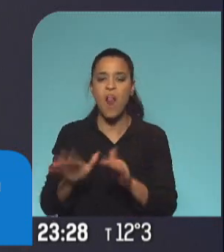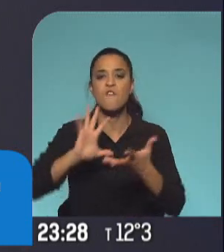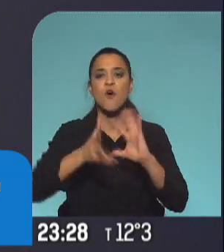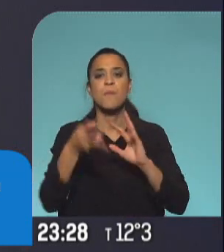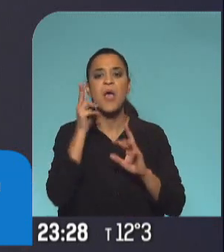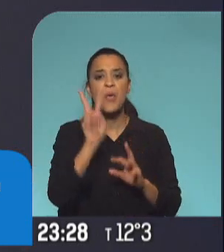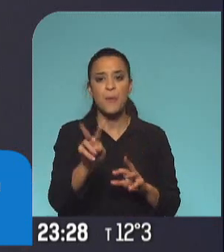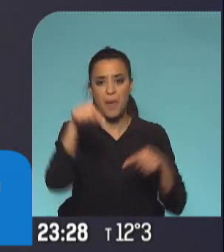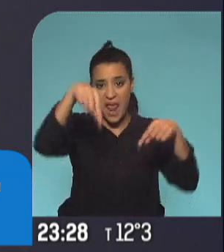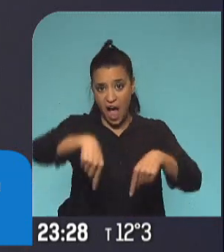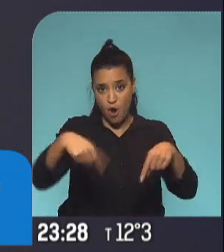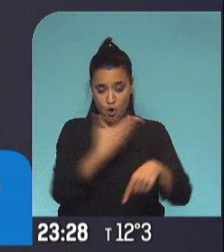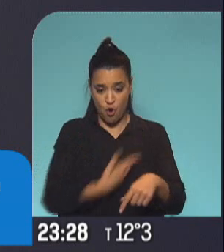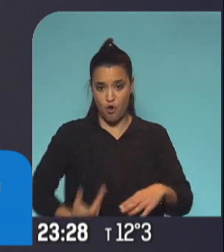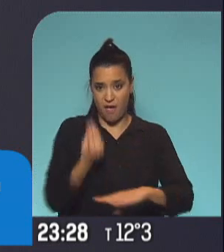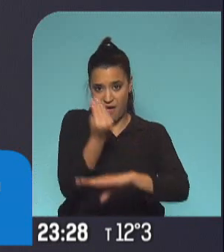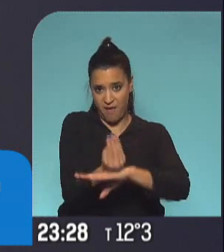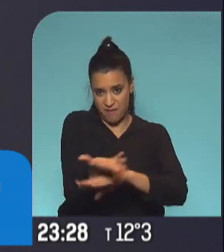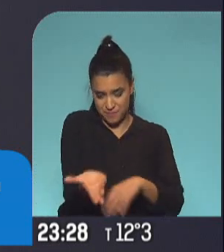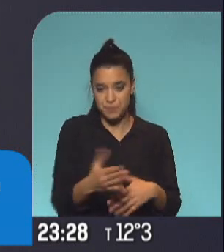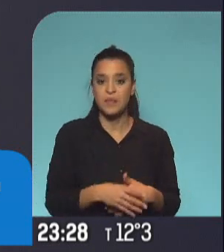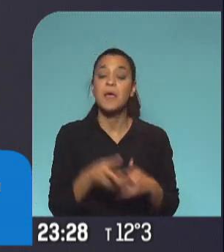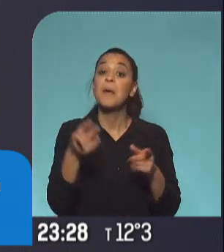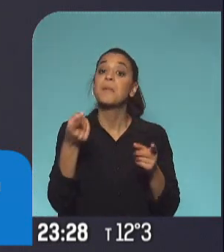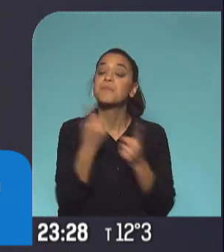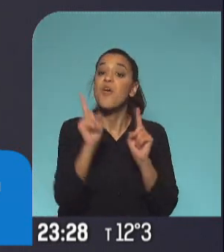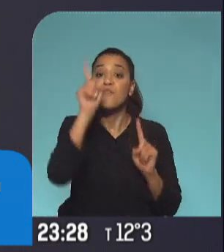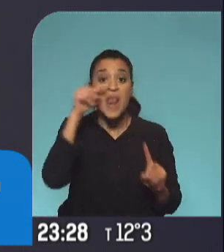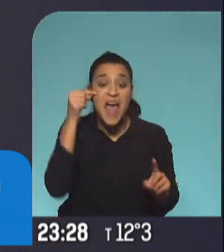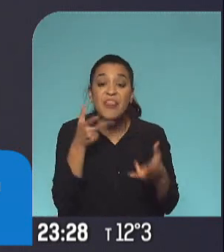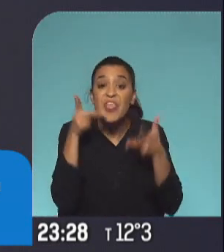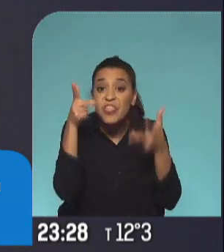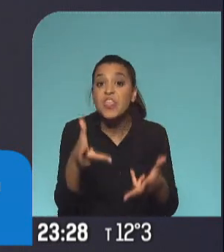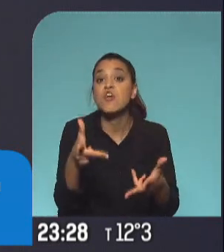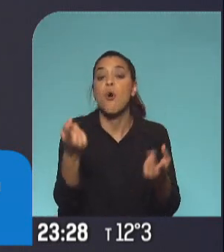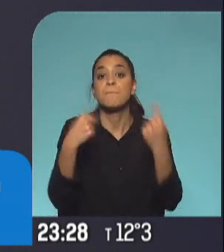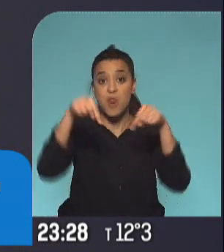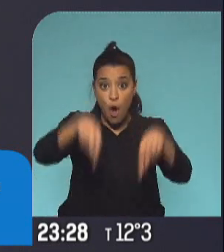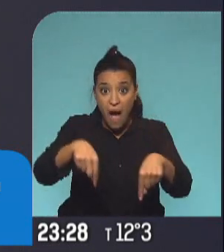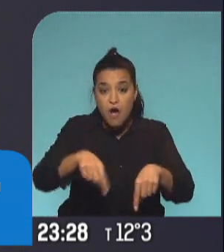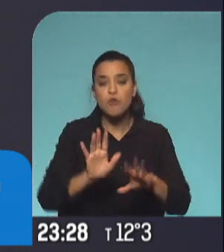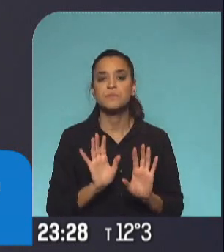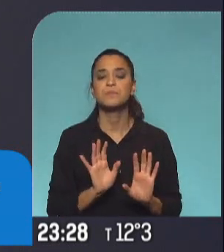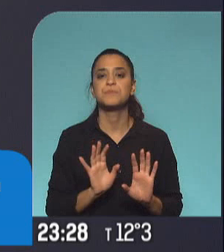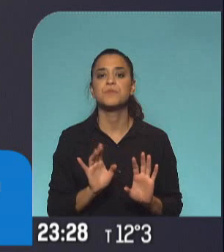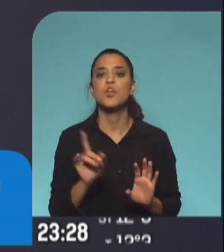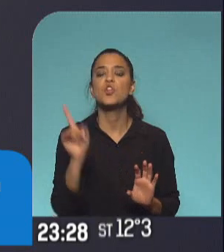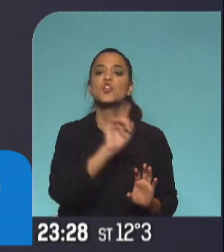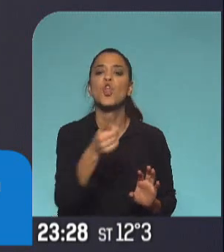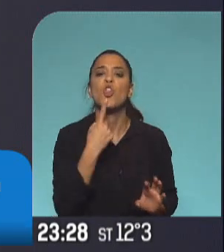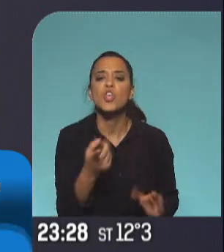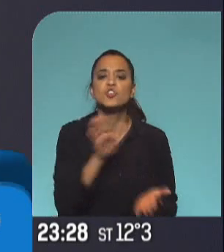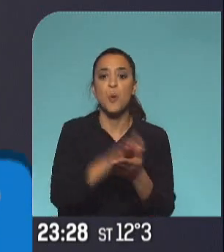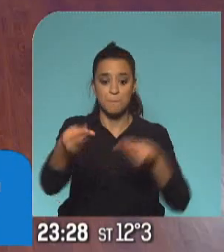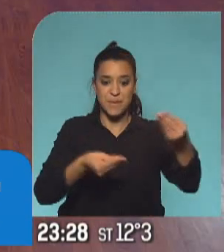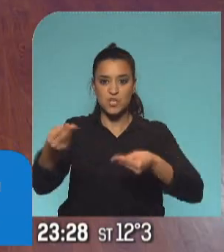tiene el ejercicio actualmente en el poder. Sin embargo, Fernández muy bien dijo, bueno, pero en este campo no utilizó todo el